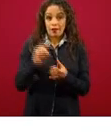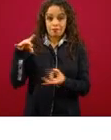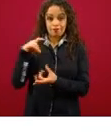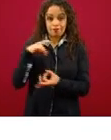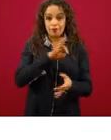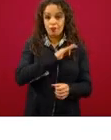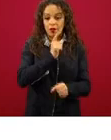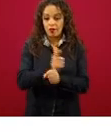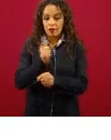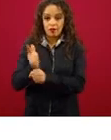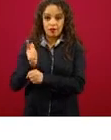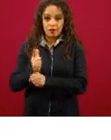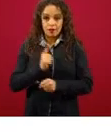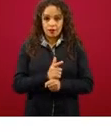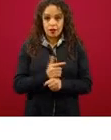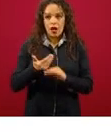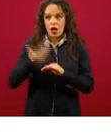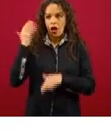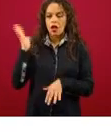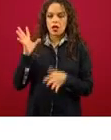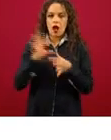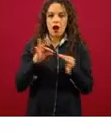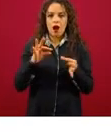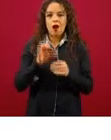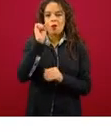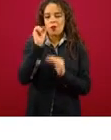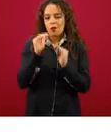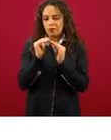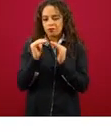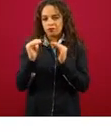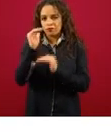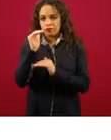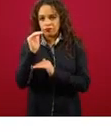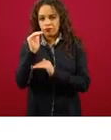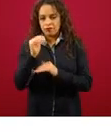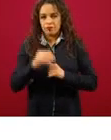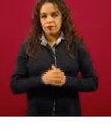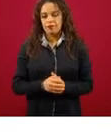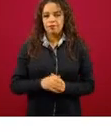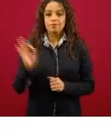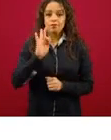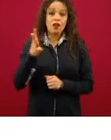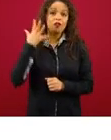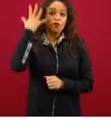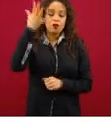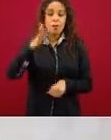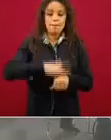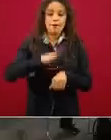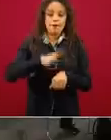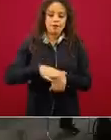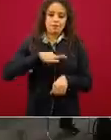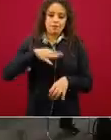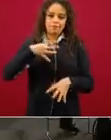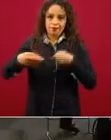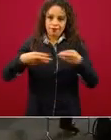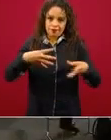hemos visto y manifestado, en un incremento en el número de casos en un futuro. La siguiente, por favor.